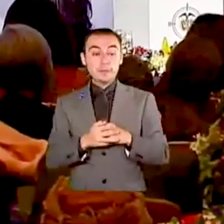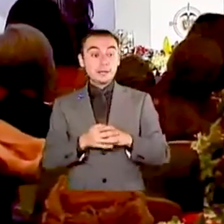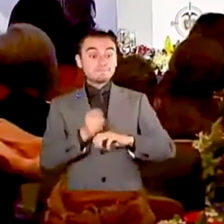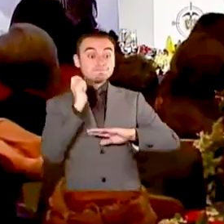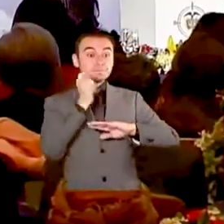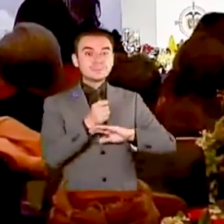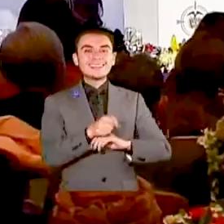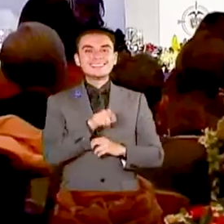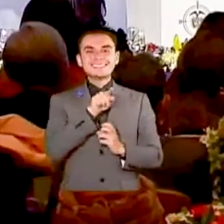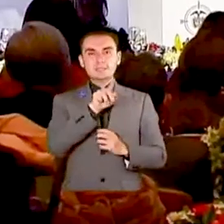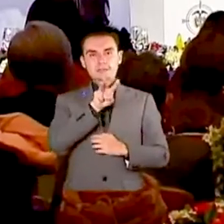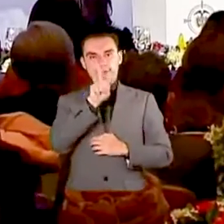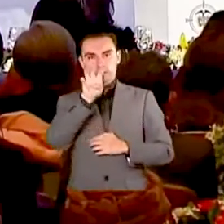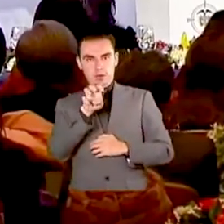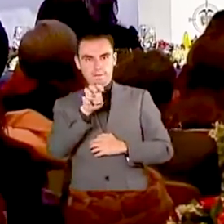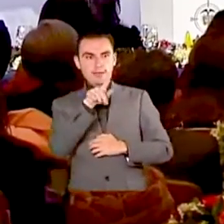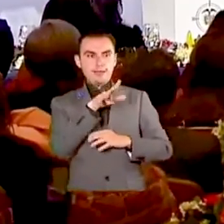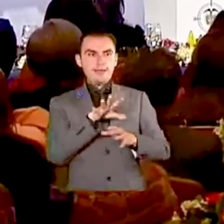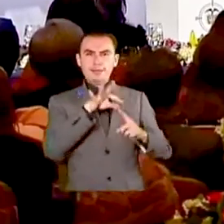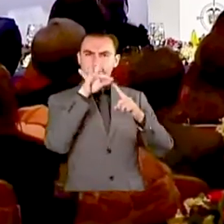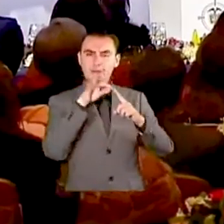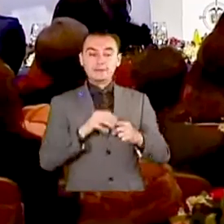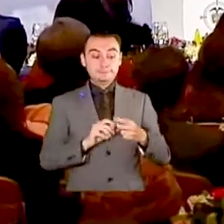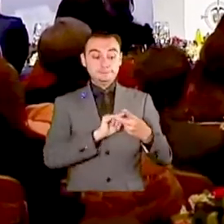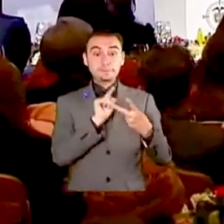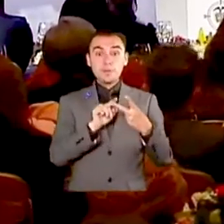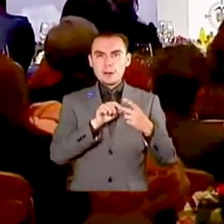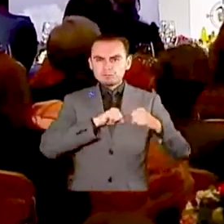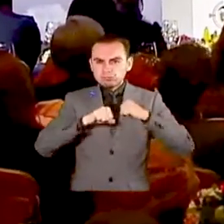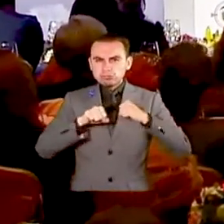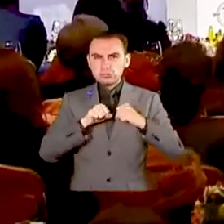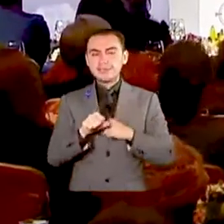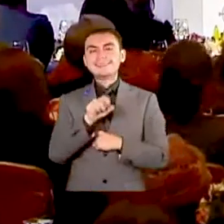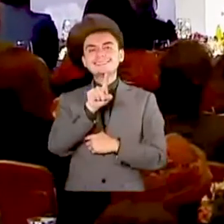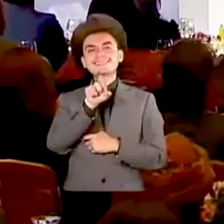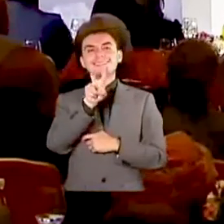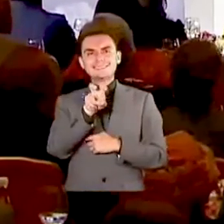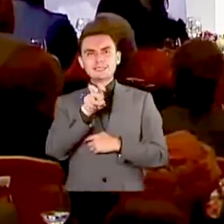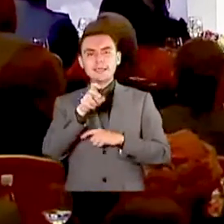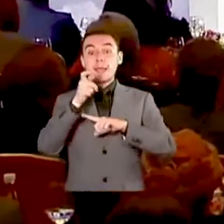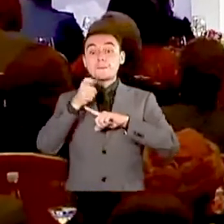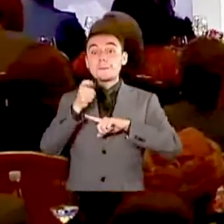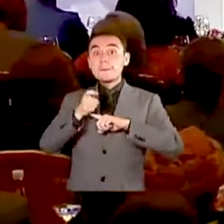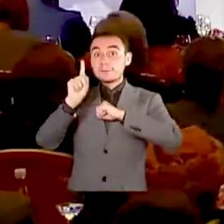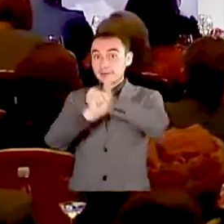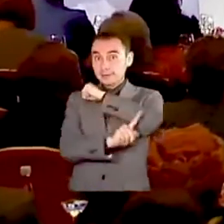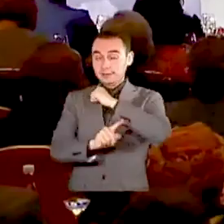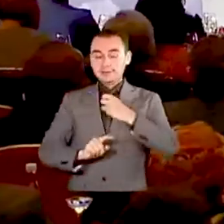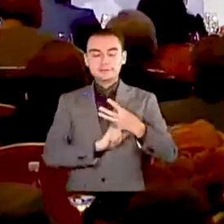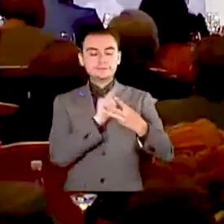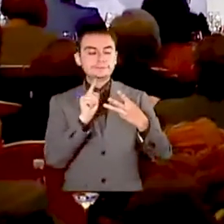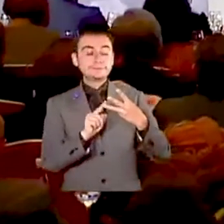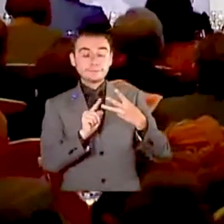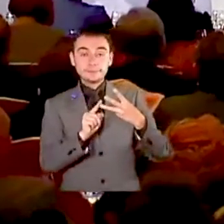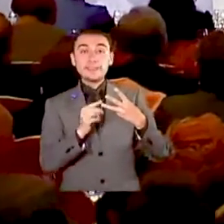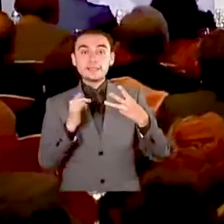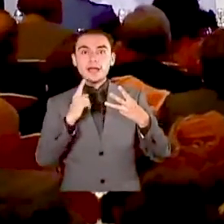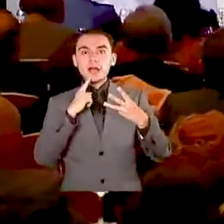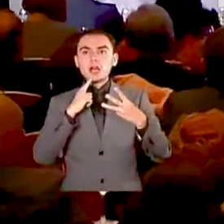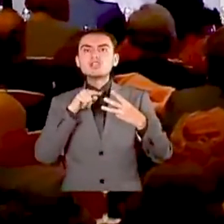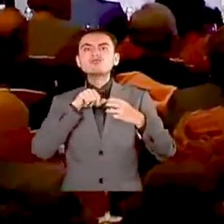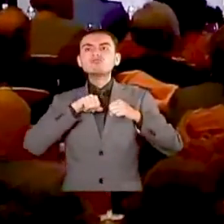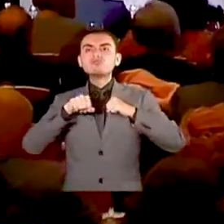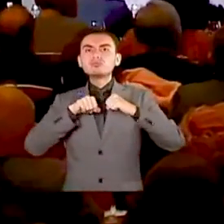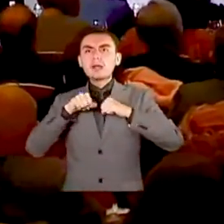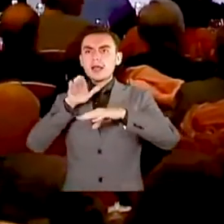agencias especiales, se priorizaron 67 intervenciones judiciales penales, se generaron